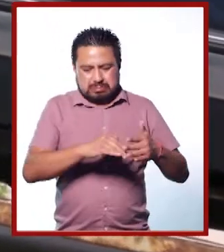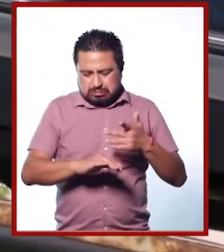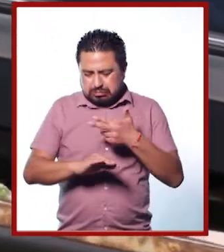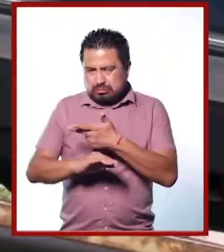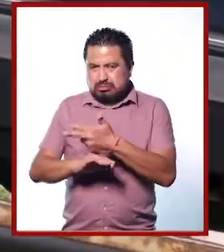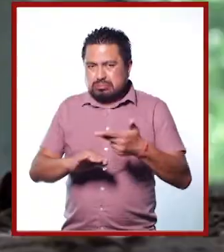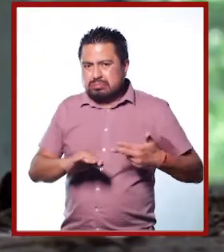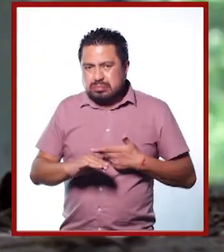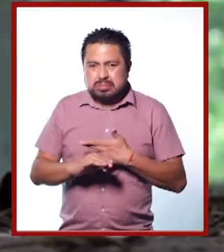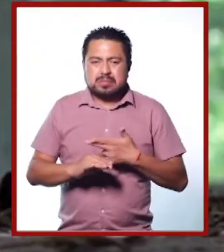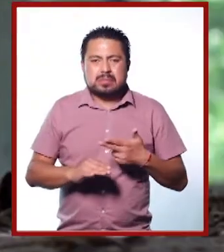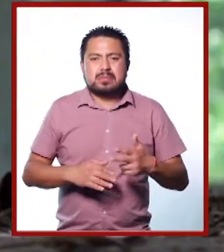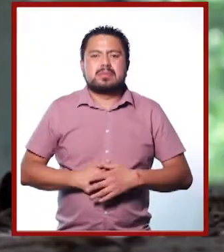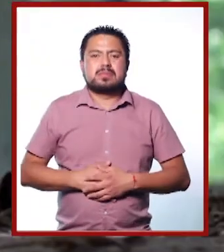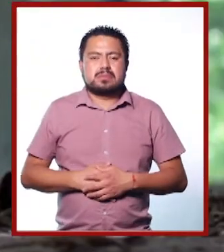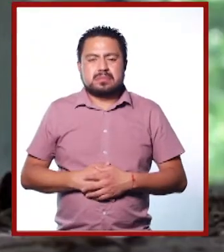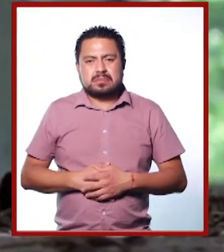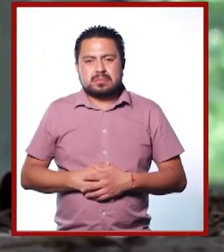rompí toda la mano.